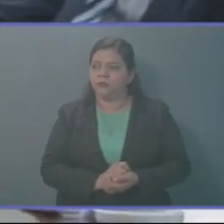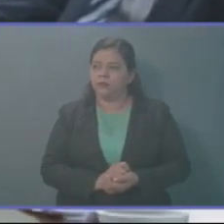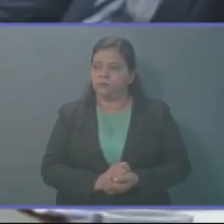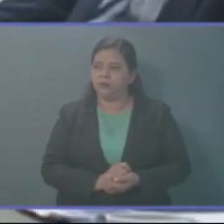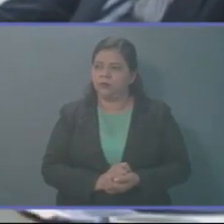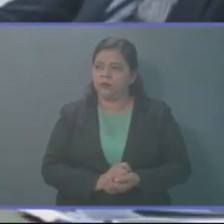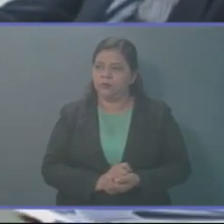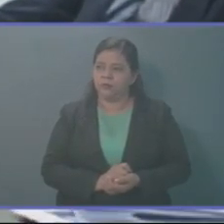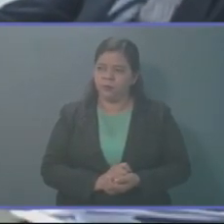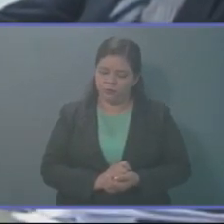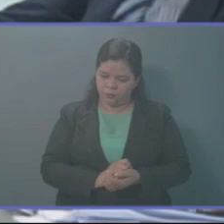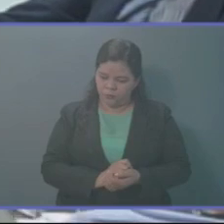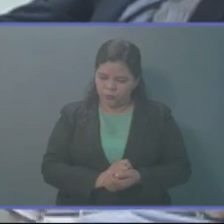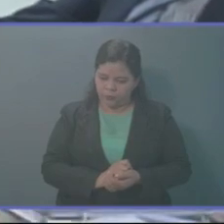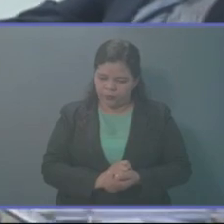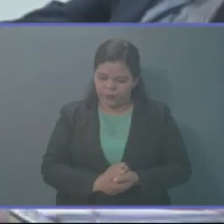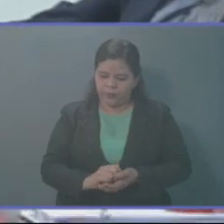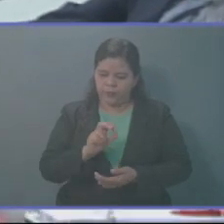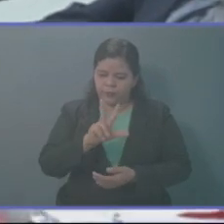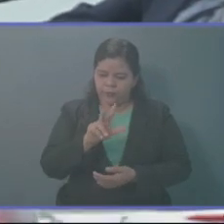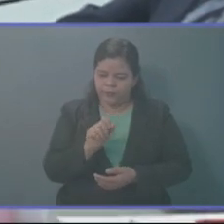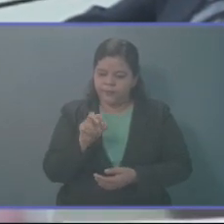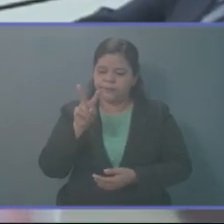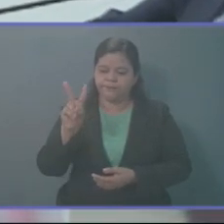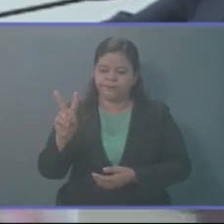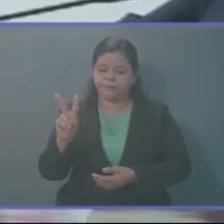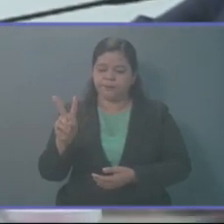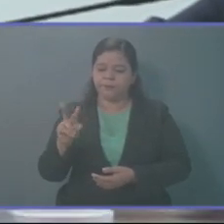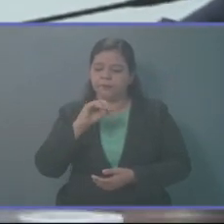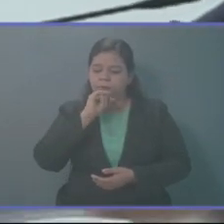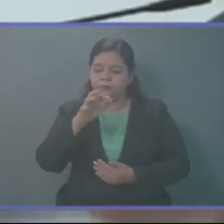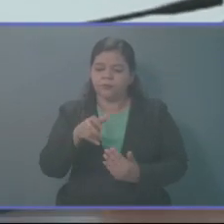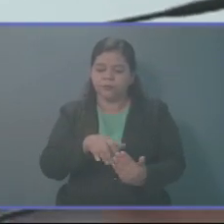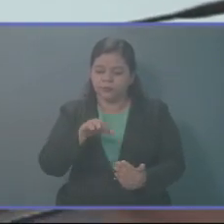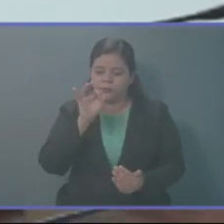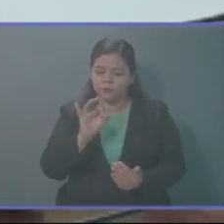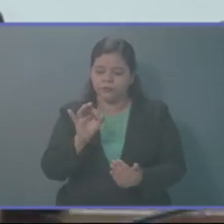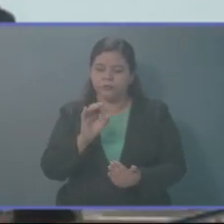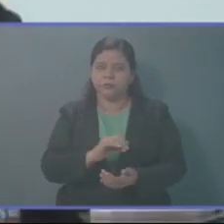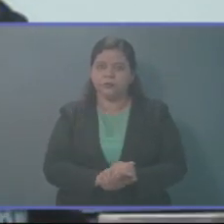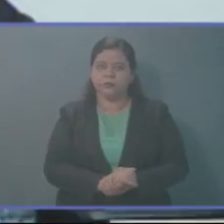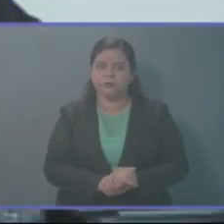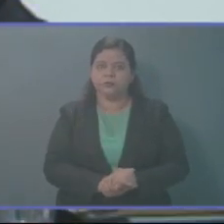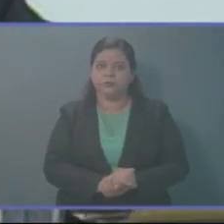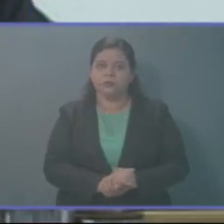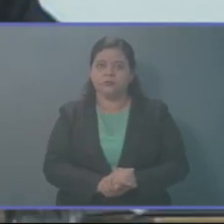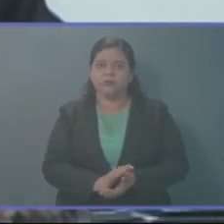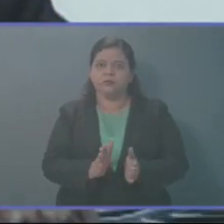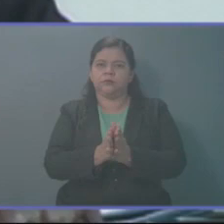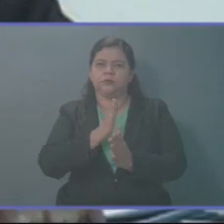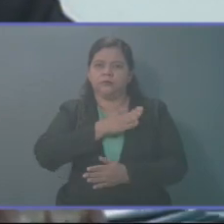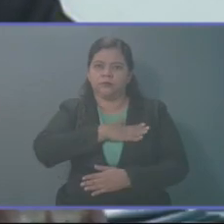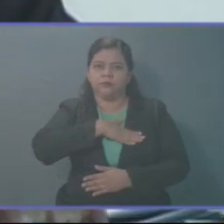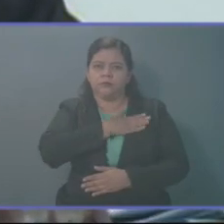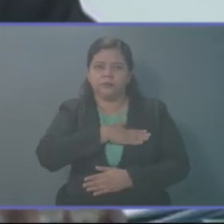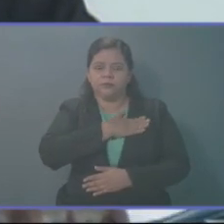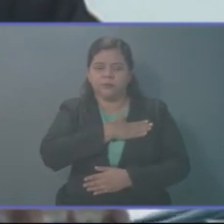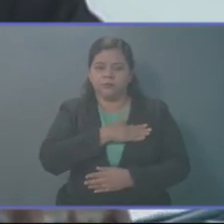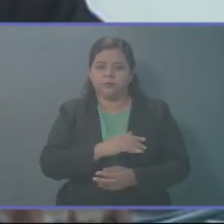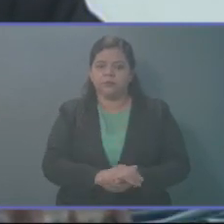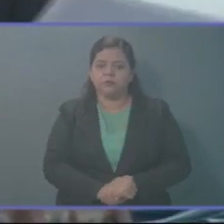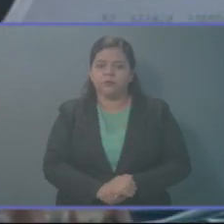El 3.2 es el expediente, perdón.